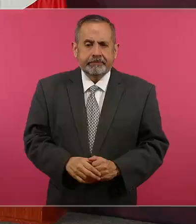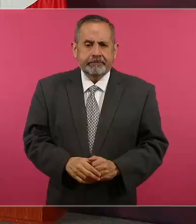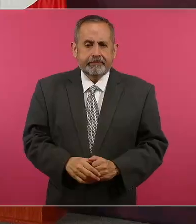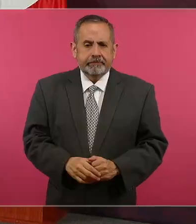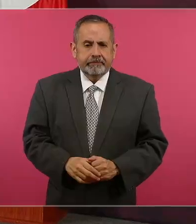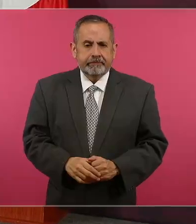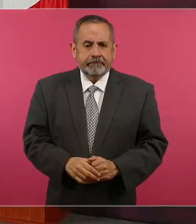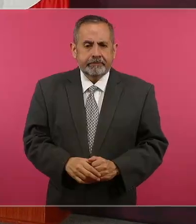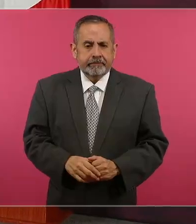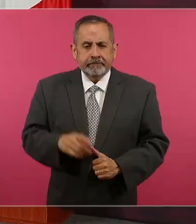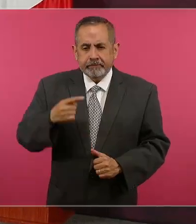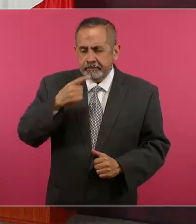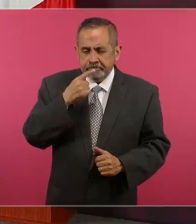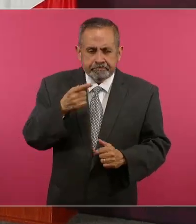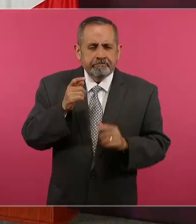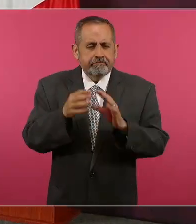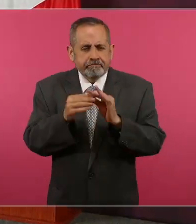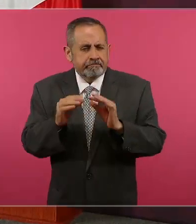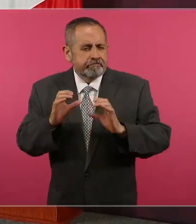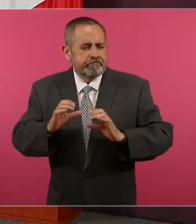Y tenemos que andar cuidando